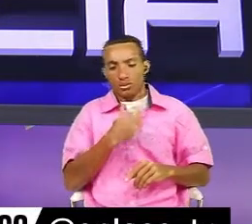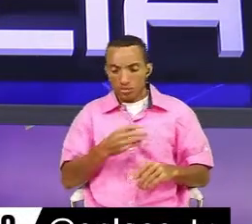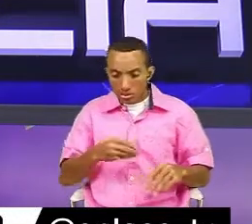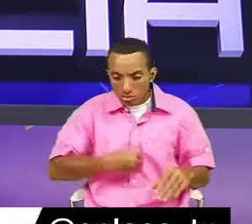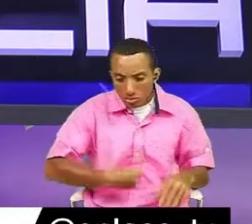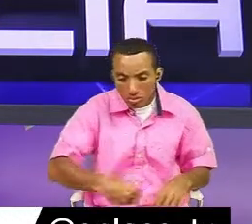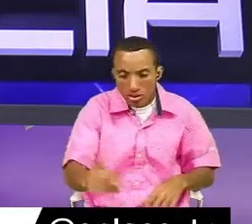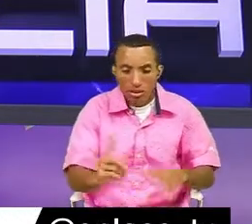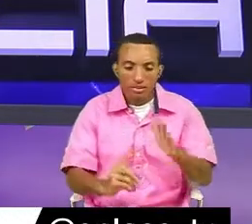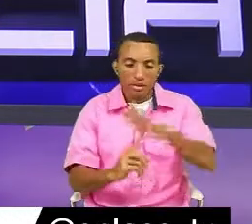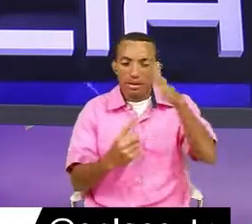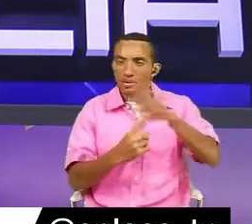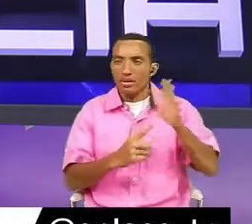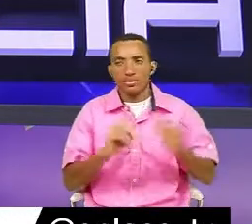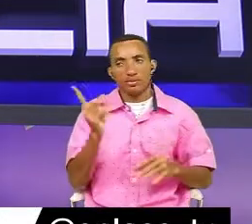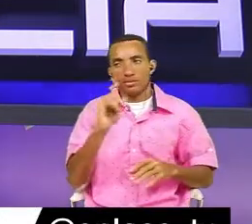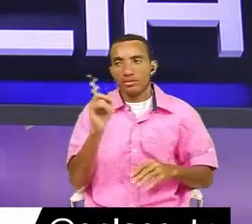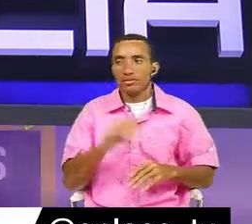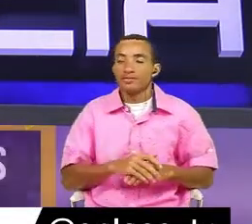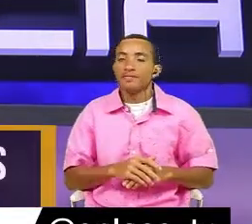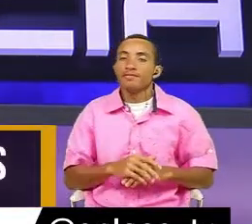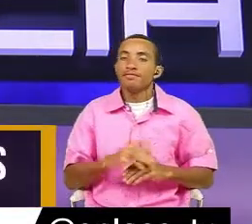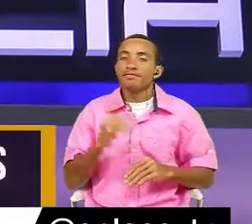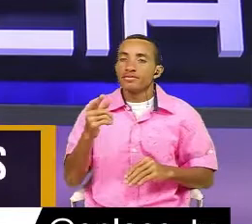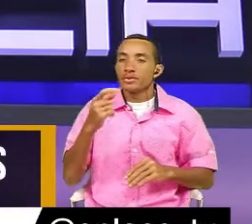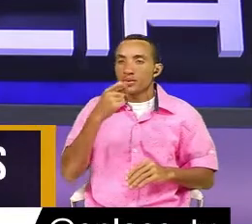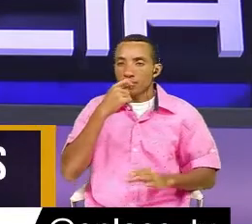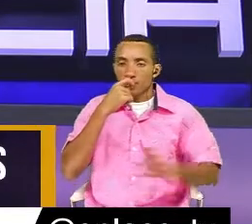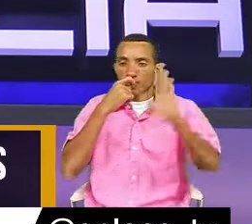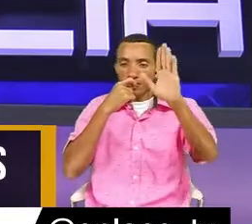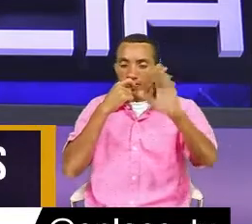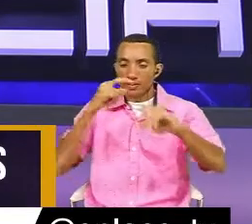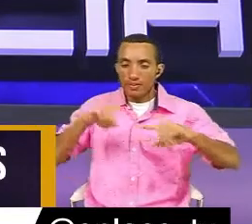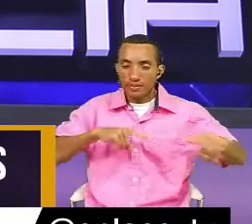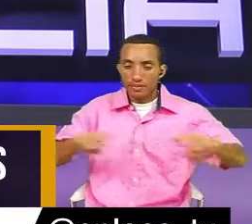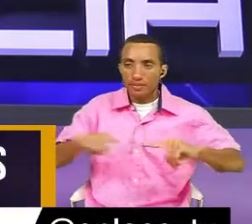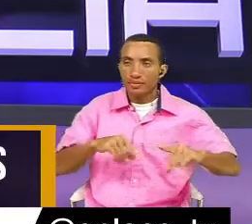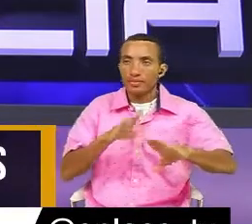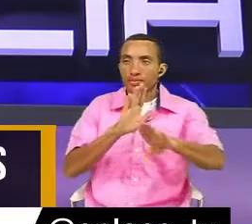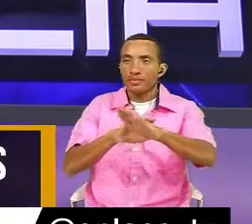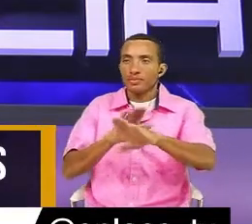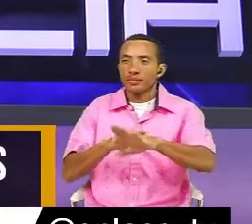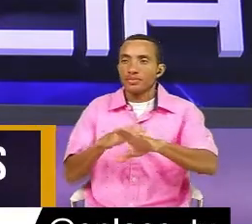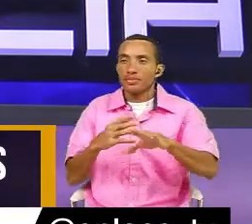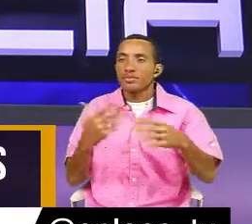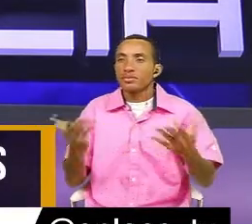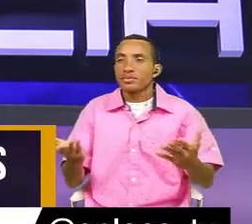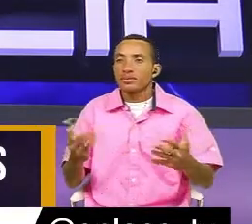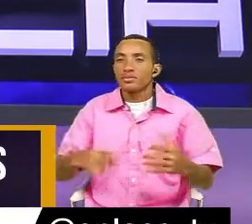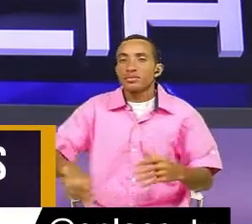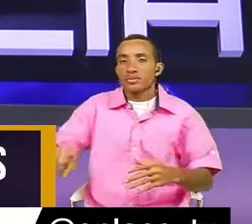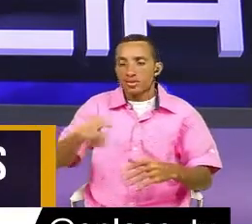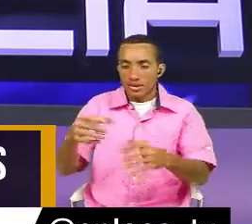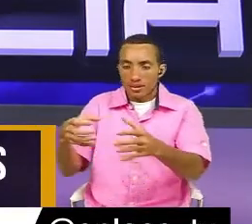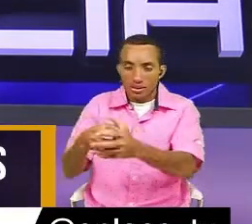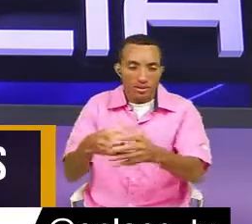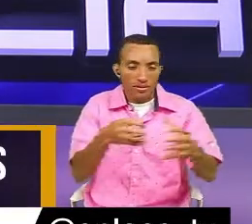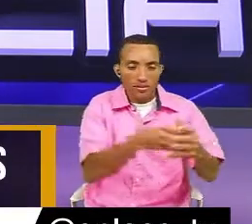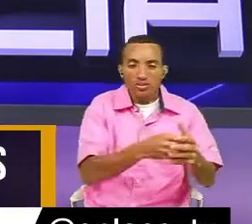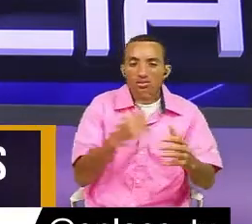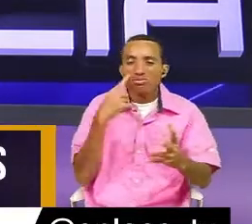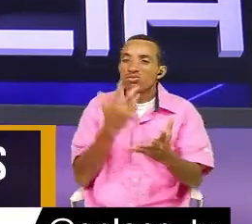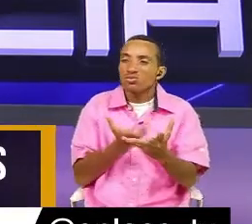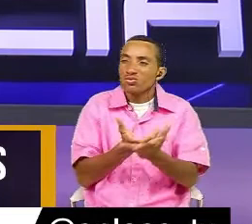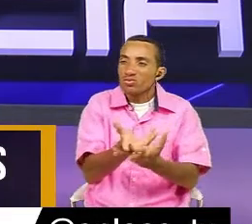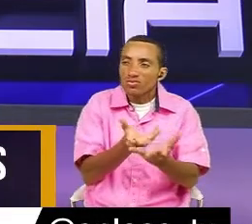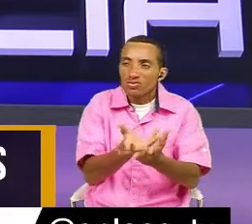arrojaron esas tachuelas en el lugar. ¿Qué llamado hace usted como director de la Inspección de Tránsito y Transporte a las partes involucradas,